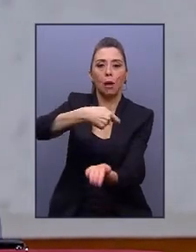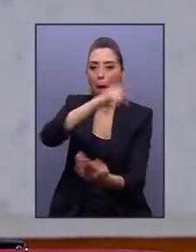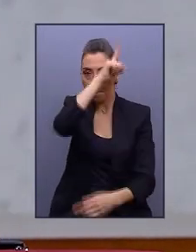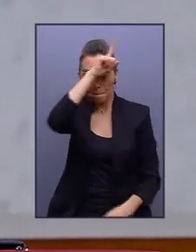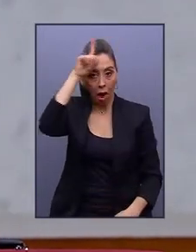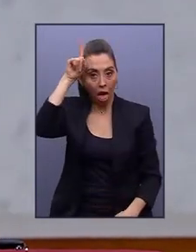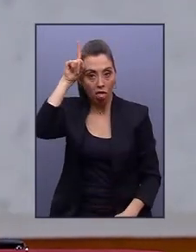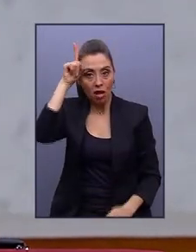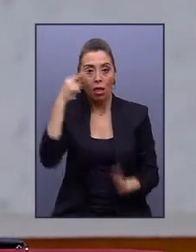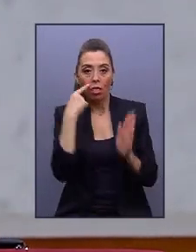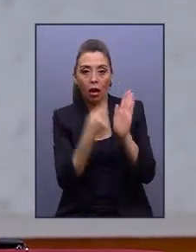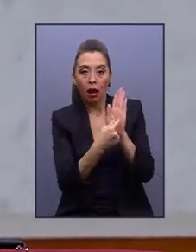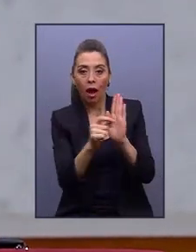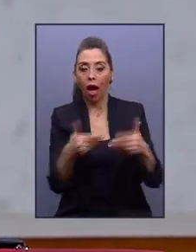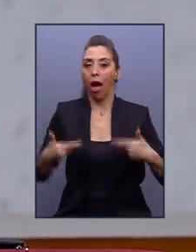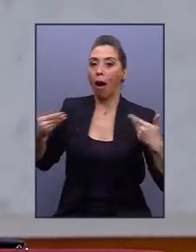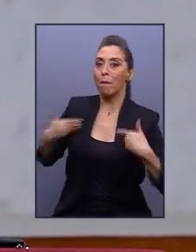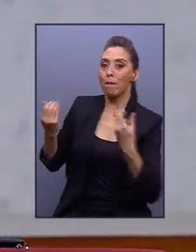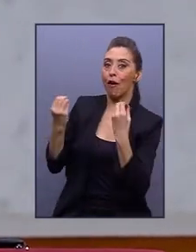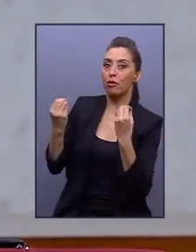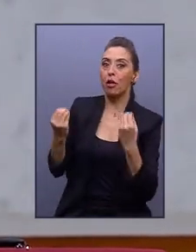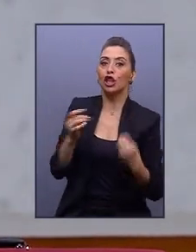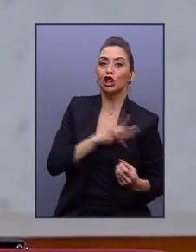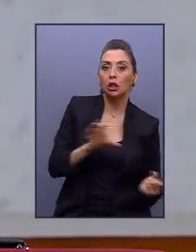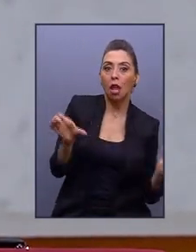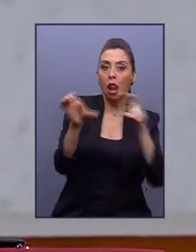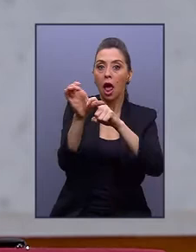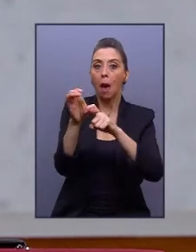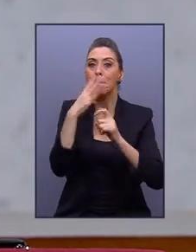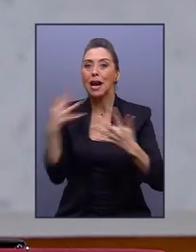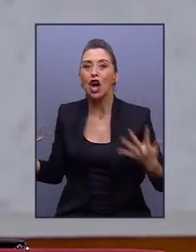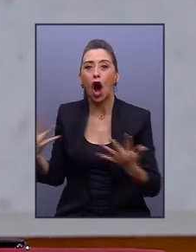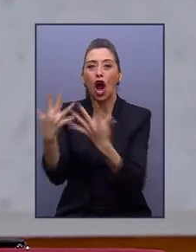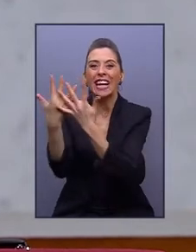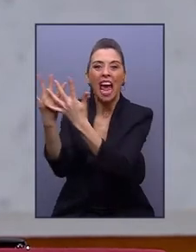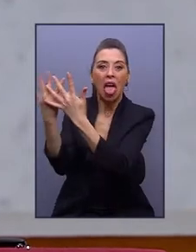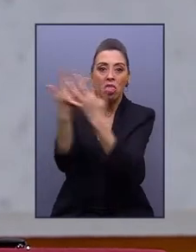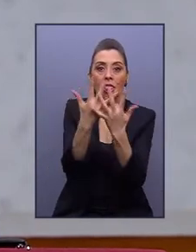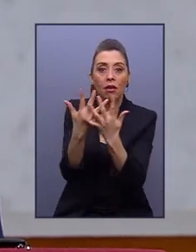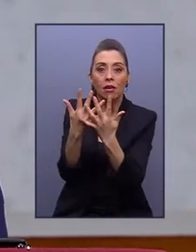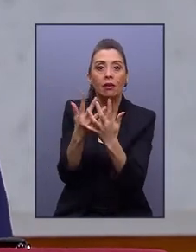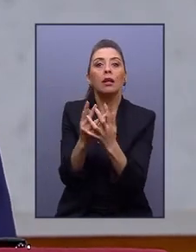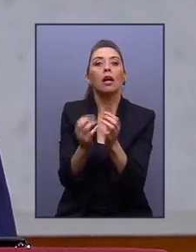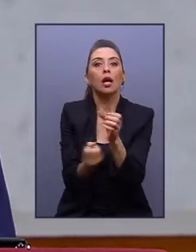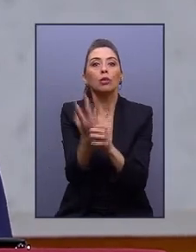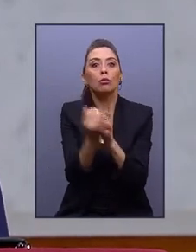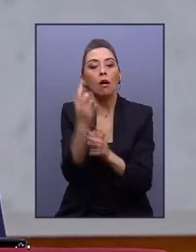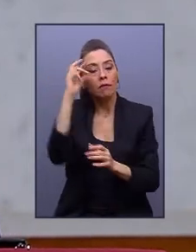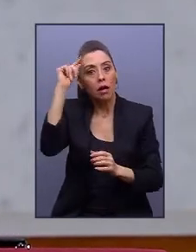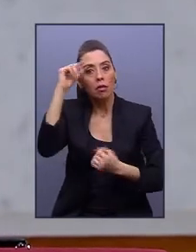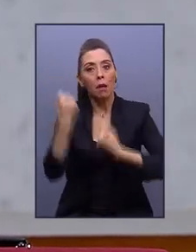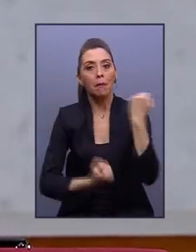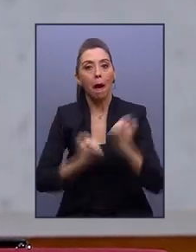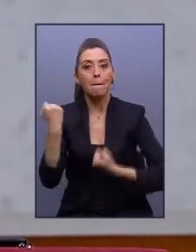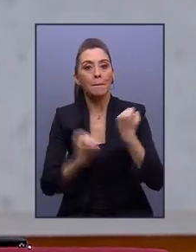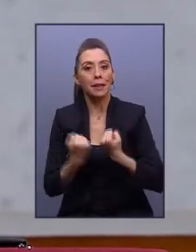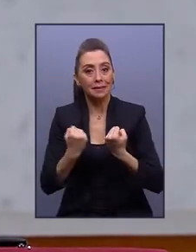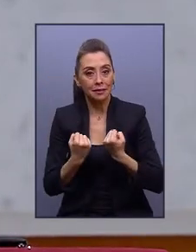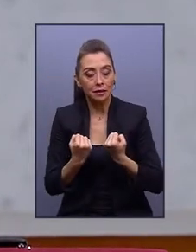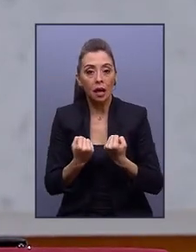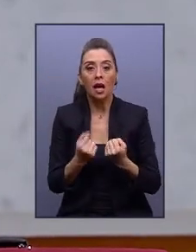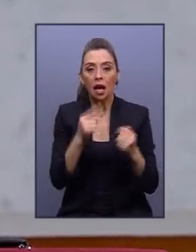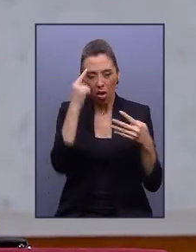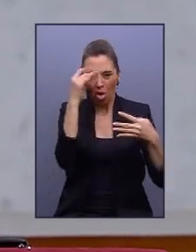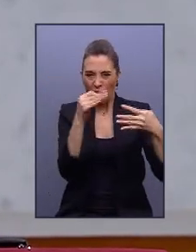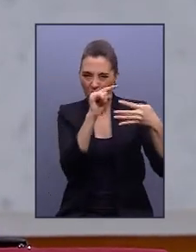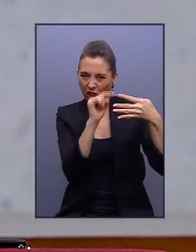es un reconocimiento y un aliciente. Y nos incorporan las mejores redes y prácticas en materia de innovación empresarial. Y son